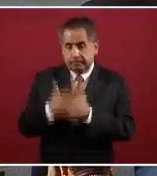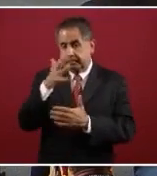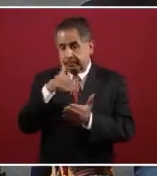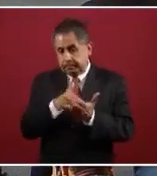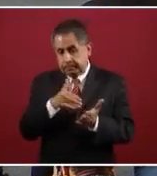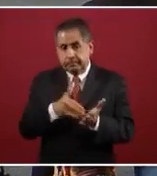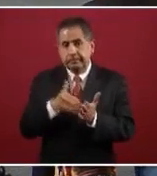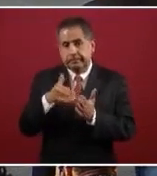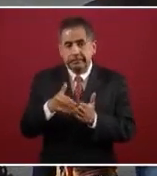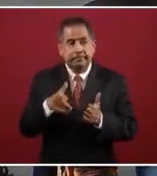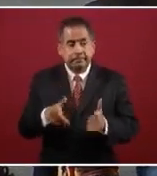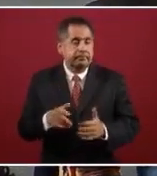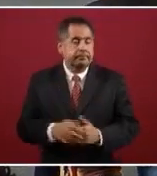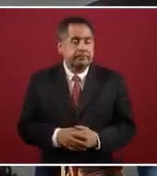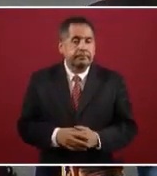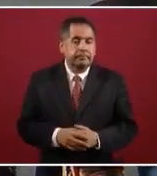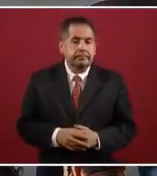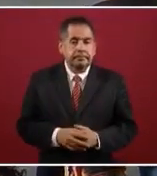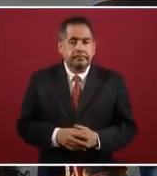15,000 millones.